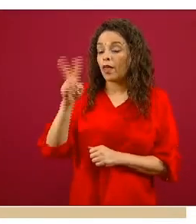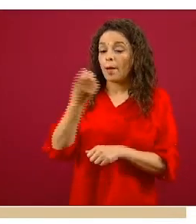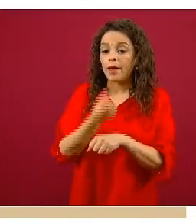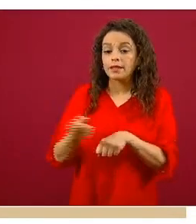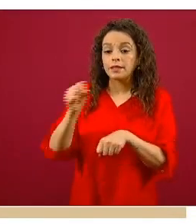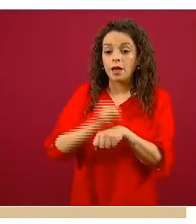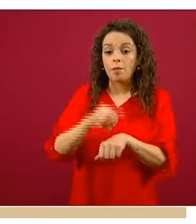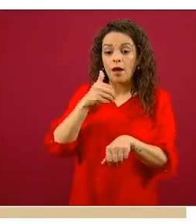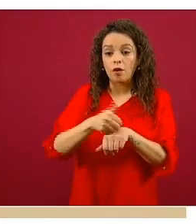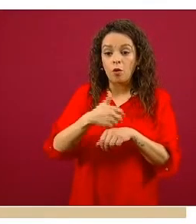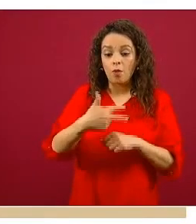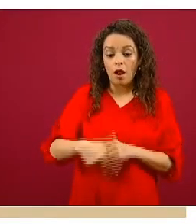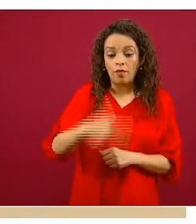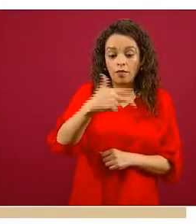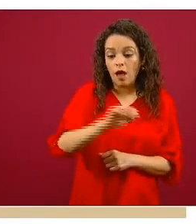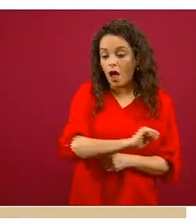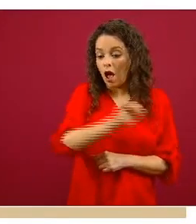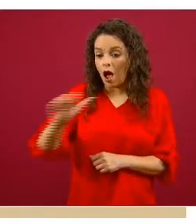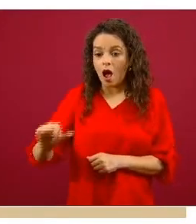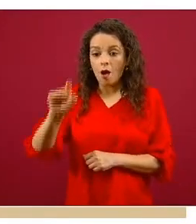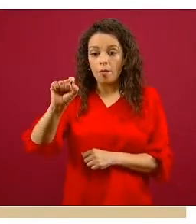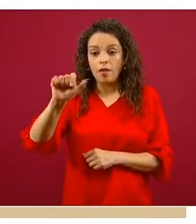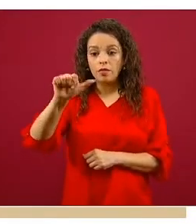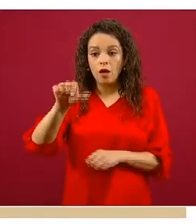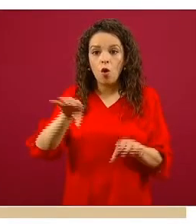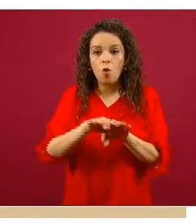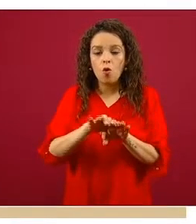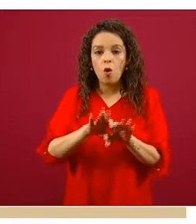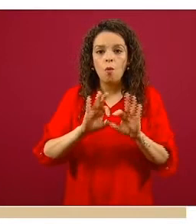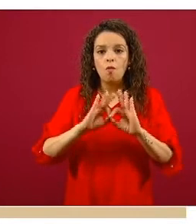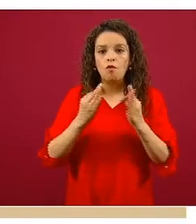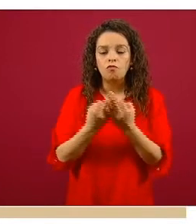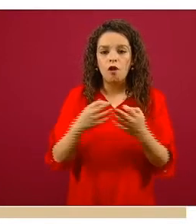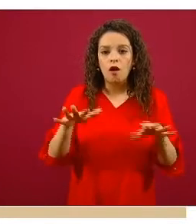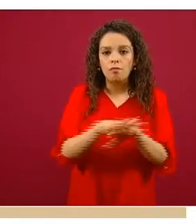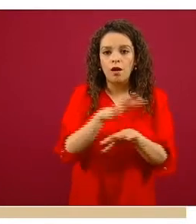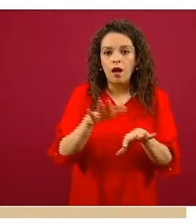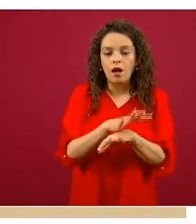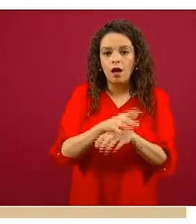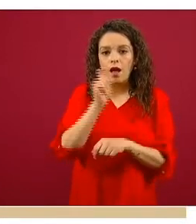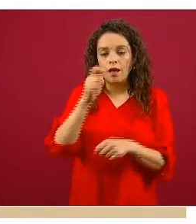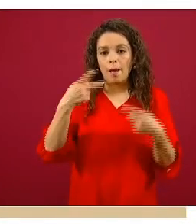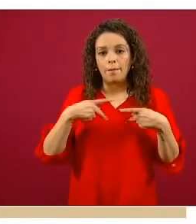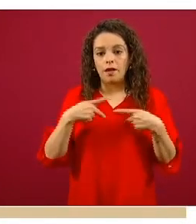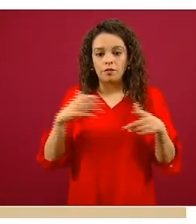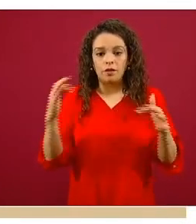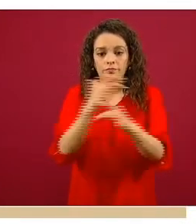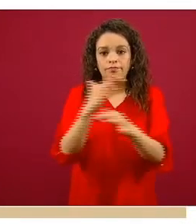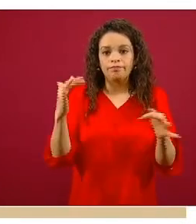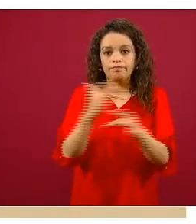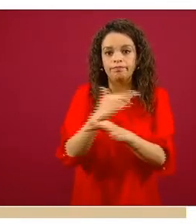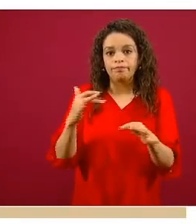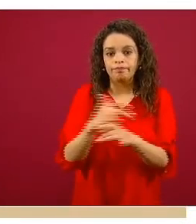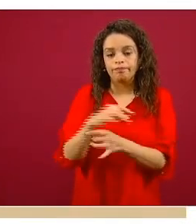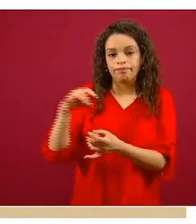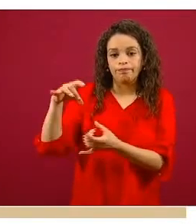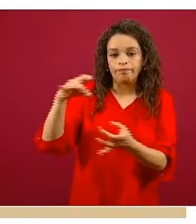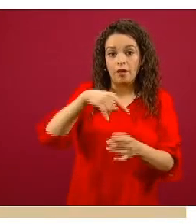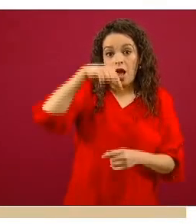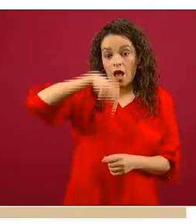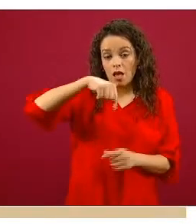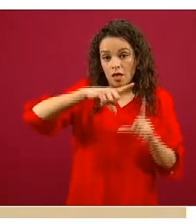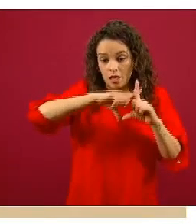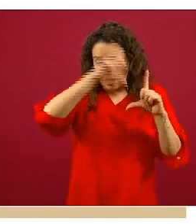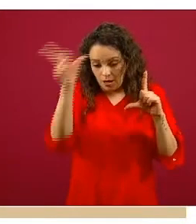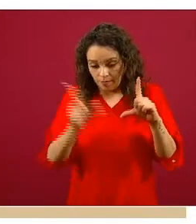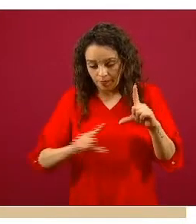hasta la semana 26 cómo se ha movido la gente en nuestro país. Por